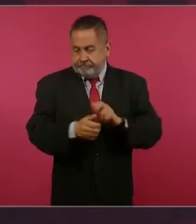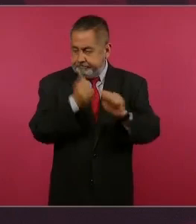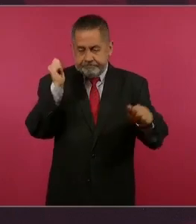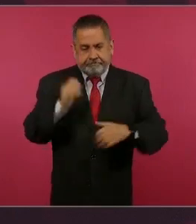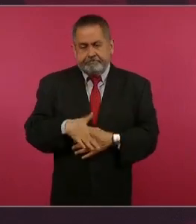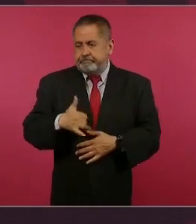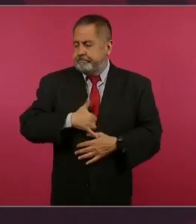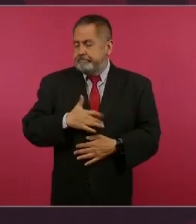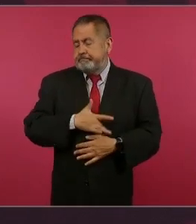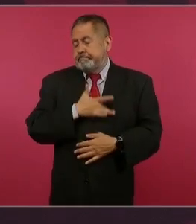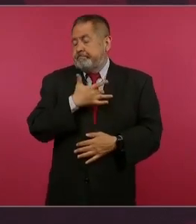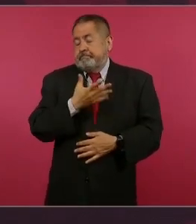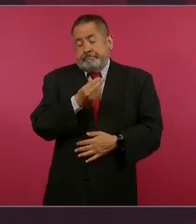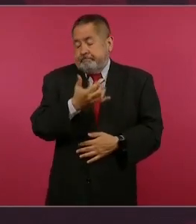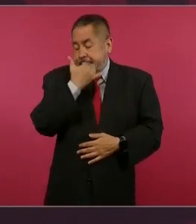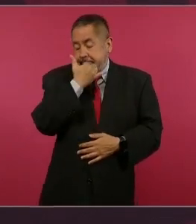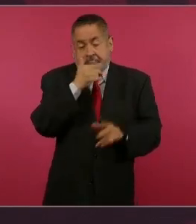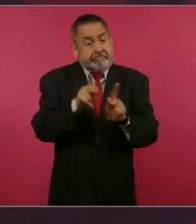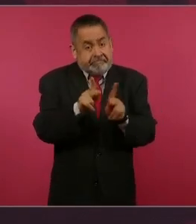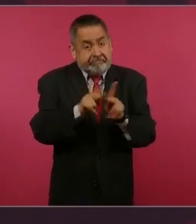lo siento mucho,